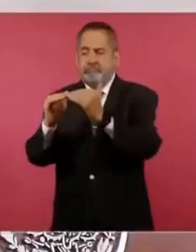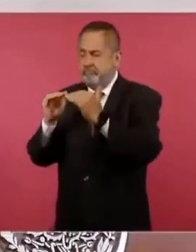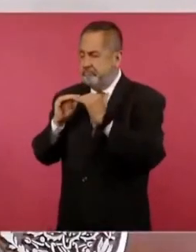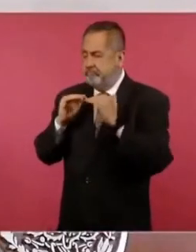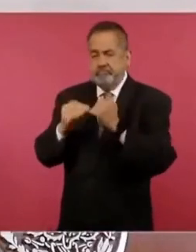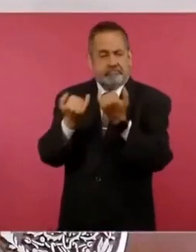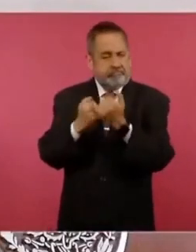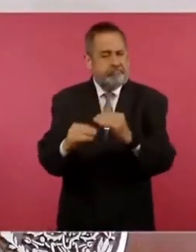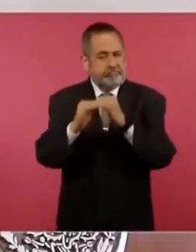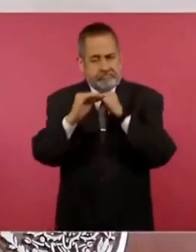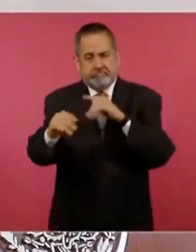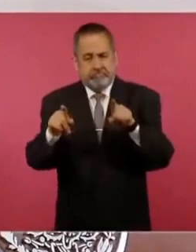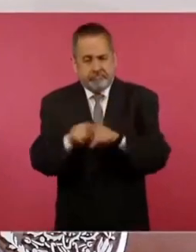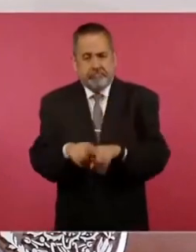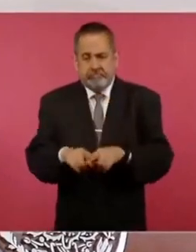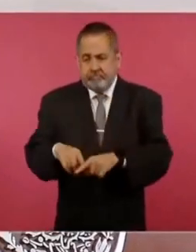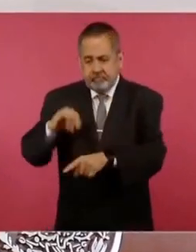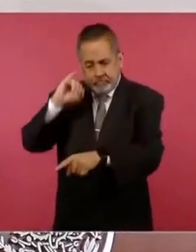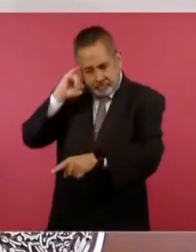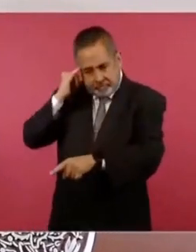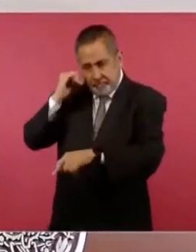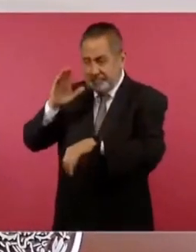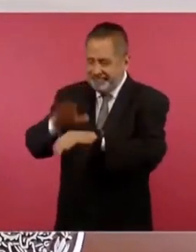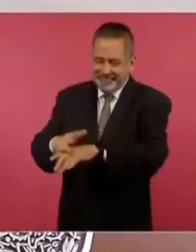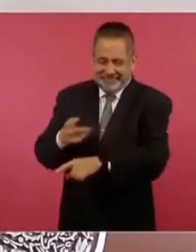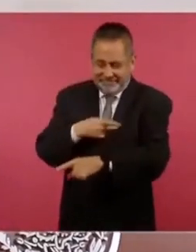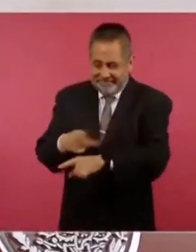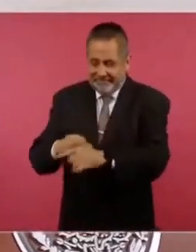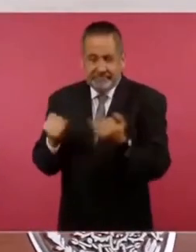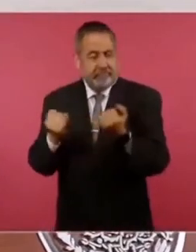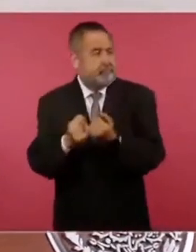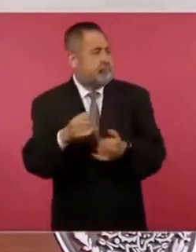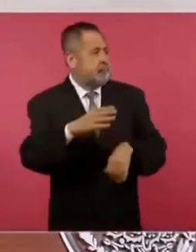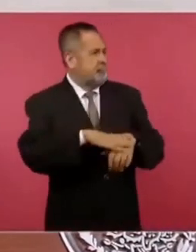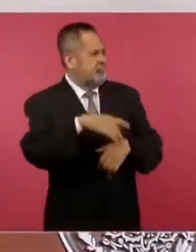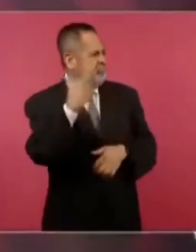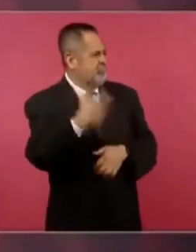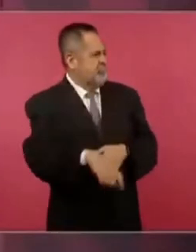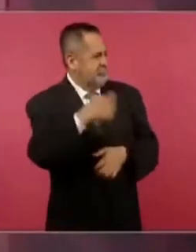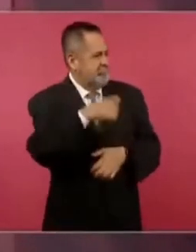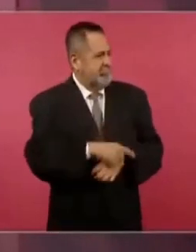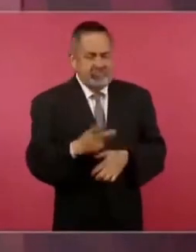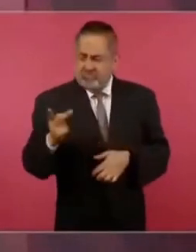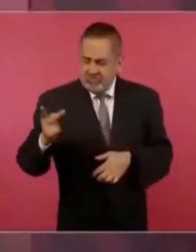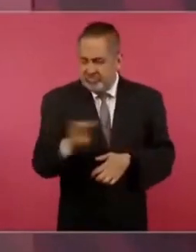Todos. El campesino más pobre que el empresario más encumbrado.